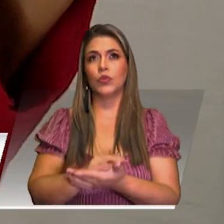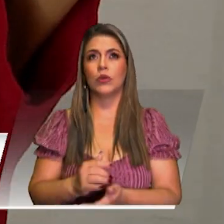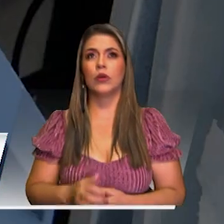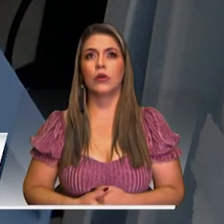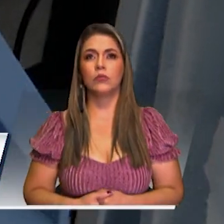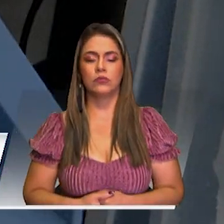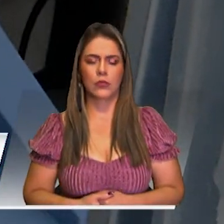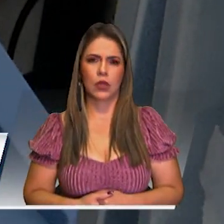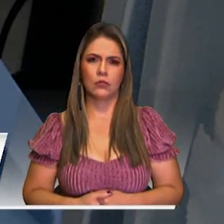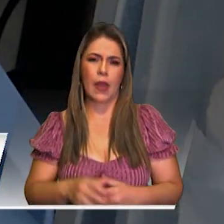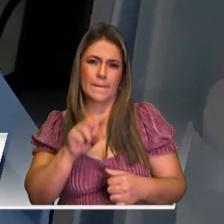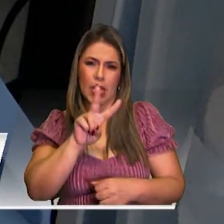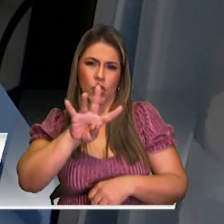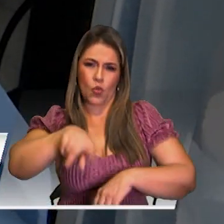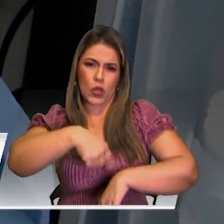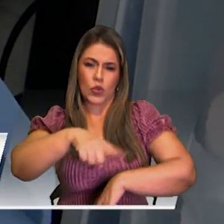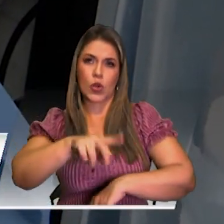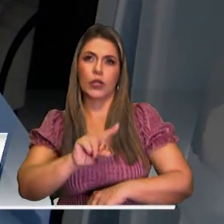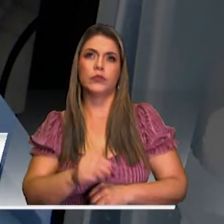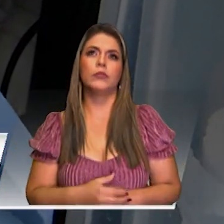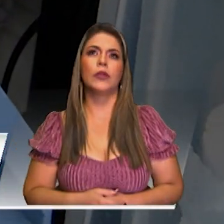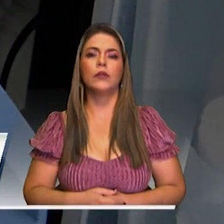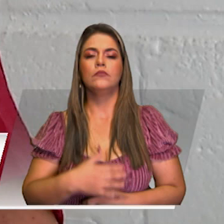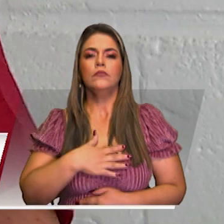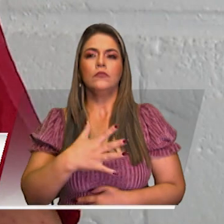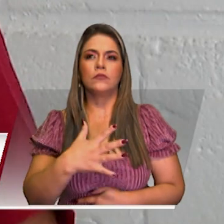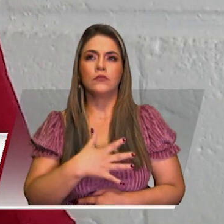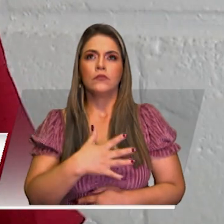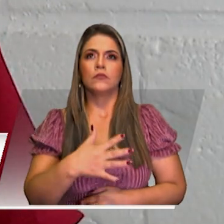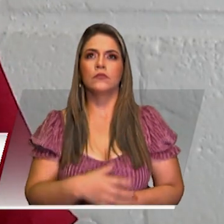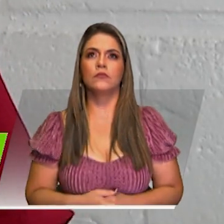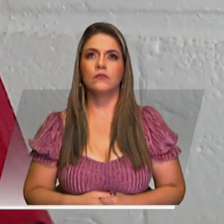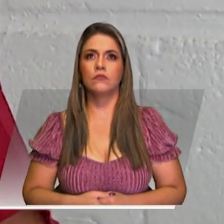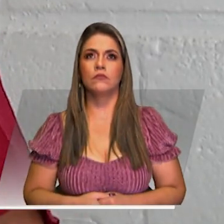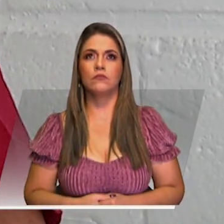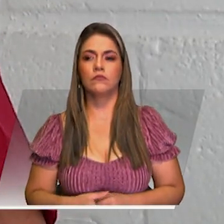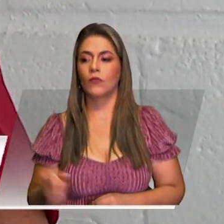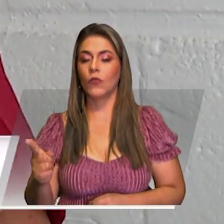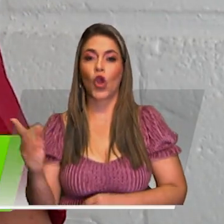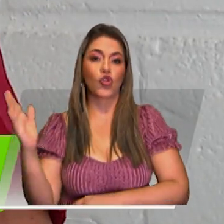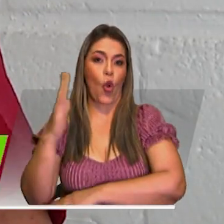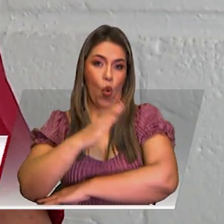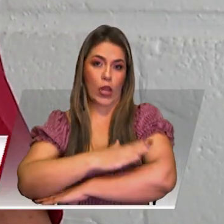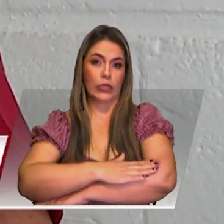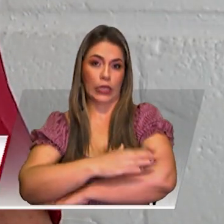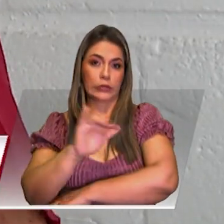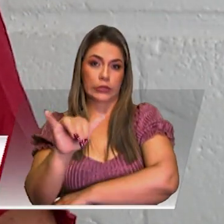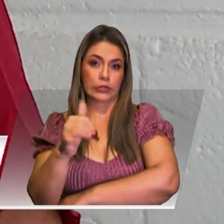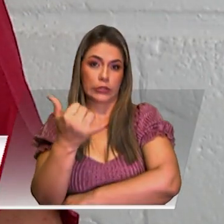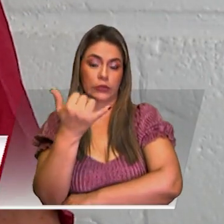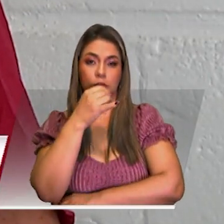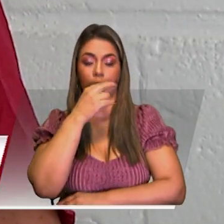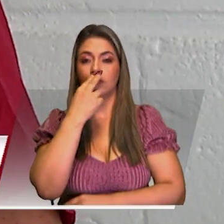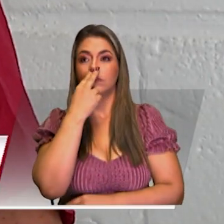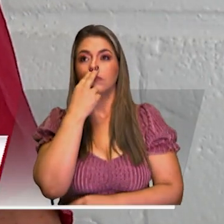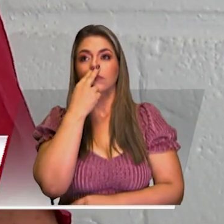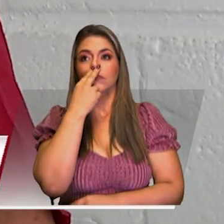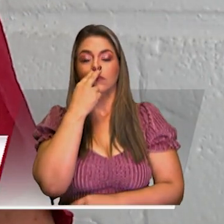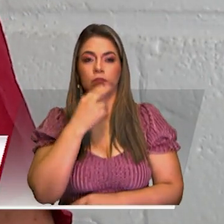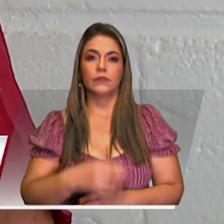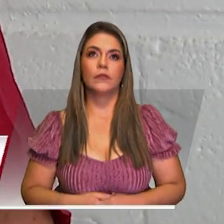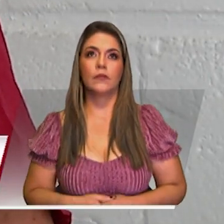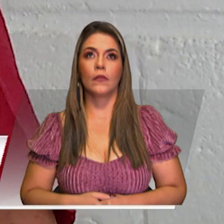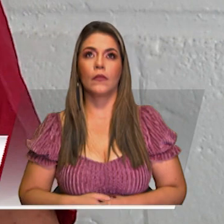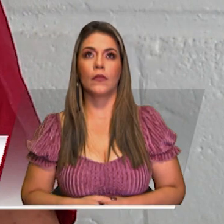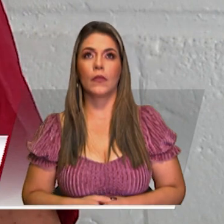tiempo conectado, sí tiene que acudir a él con frecuencia. Yo todo el día lo uso porque sí, pero yo lo que el